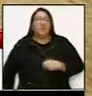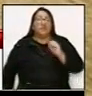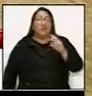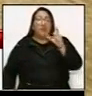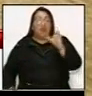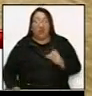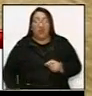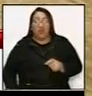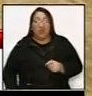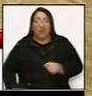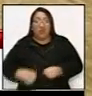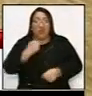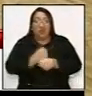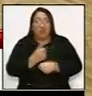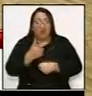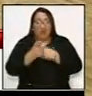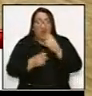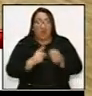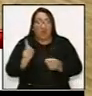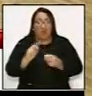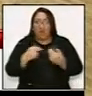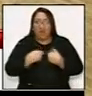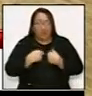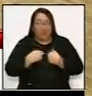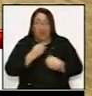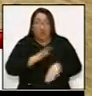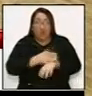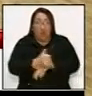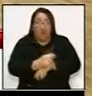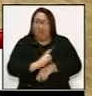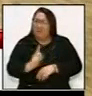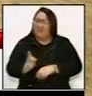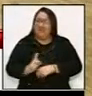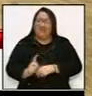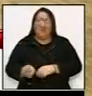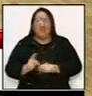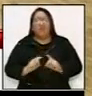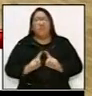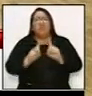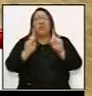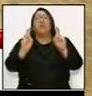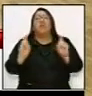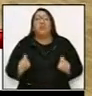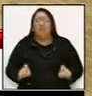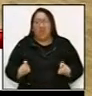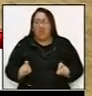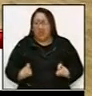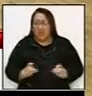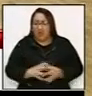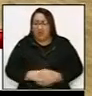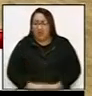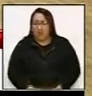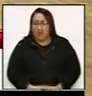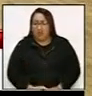persona, a un funcionario, porque una declaración no es responsabilizarlo, ¿eh? Es preguntarle. Jorgita Letona, por favor.